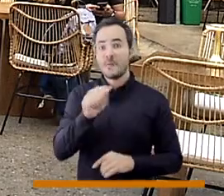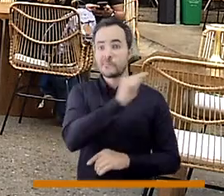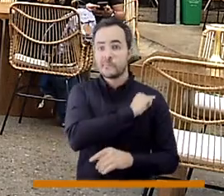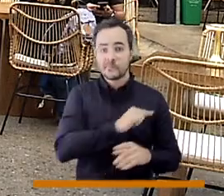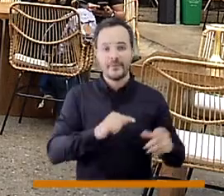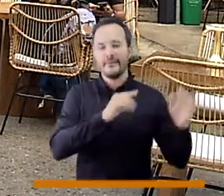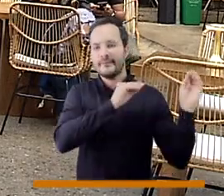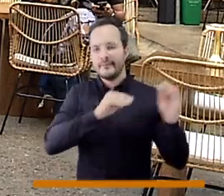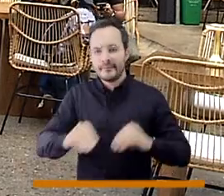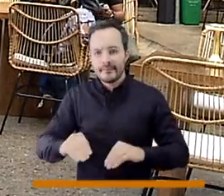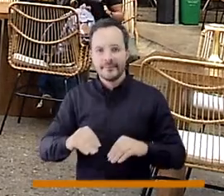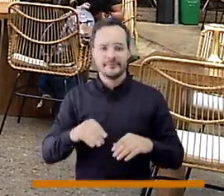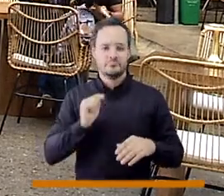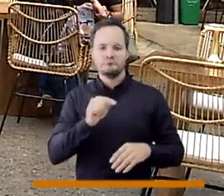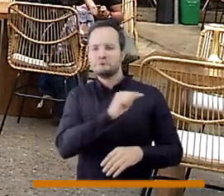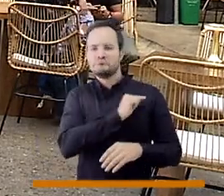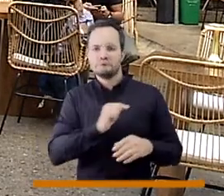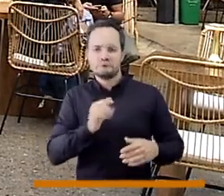la llegada de